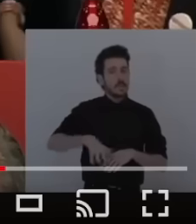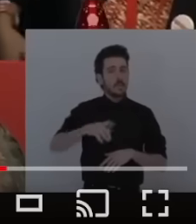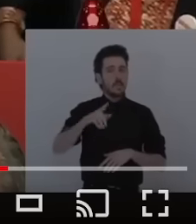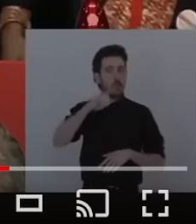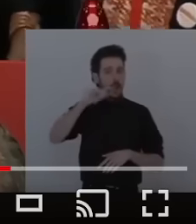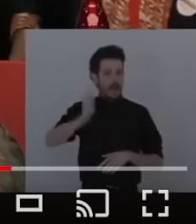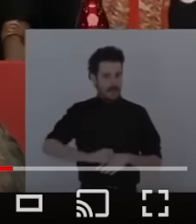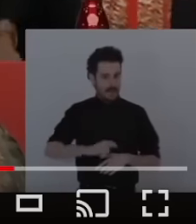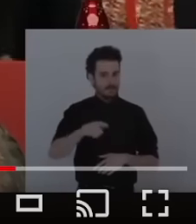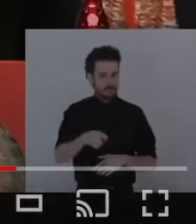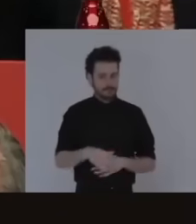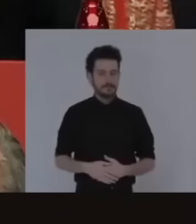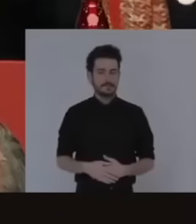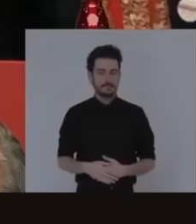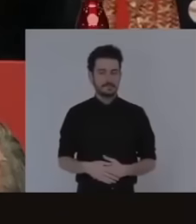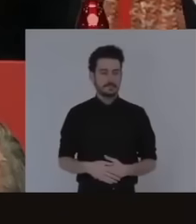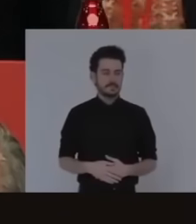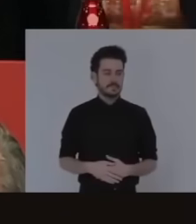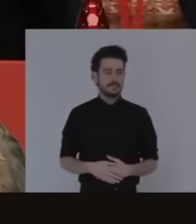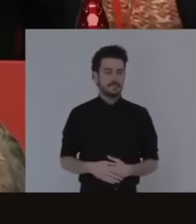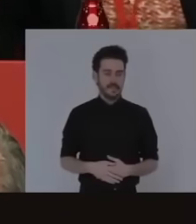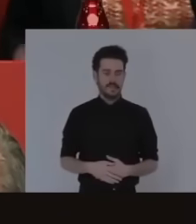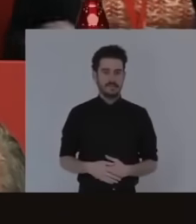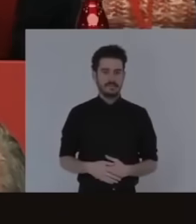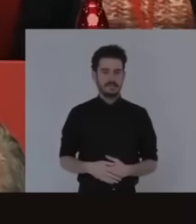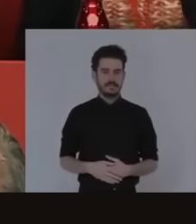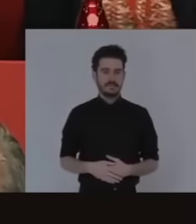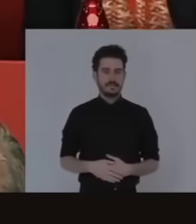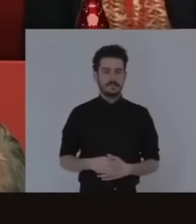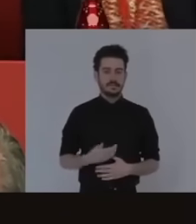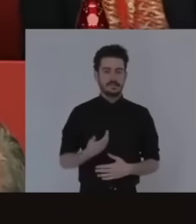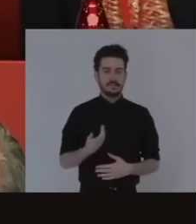mejor líder. El mejor. Al presidente más valiente. Más